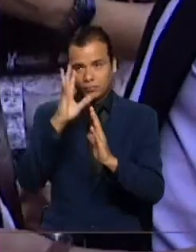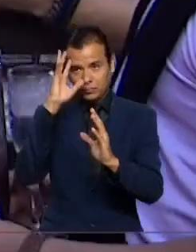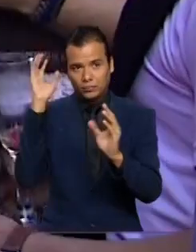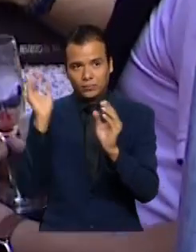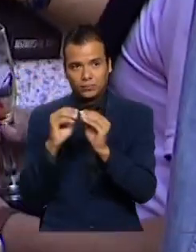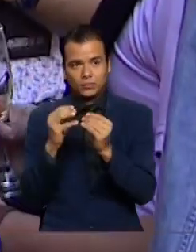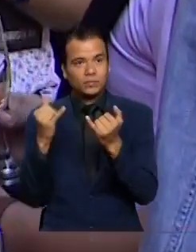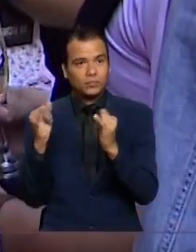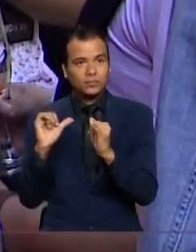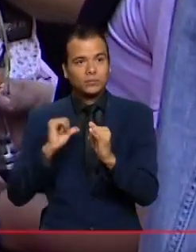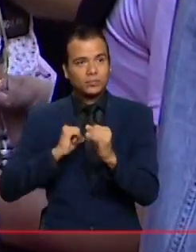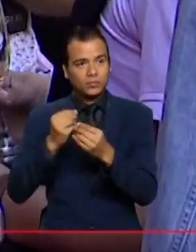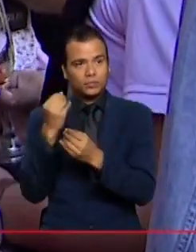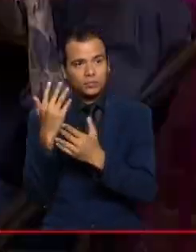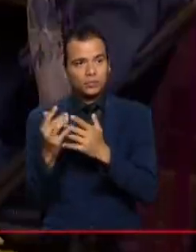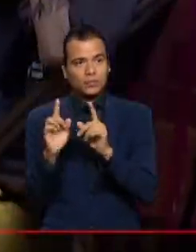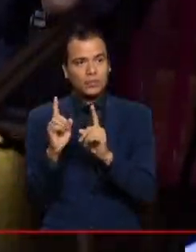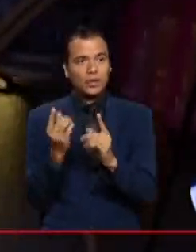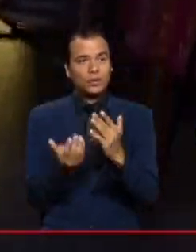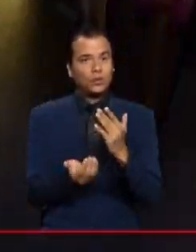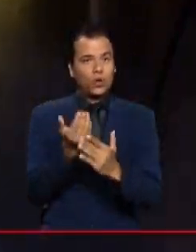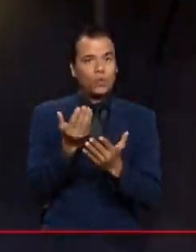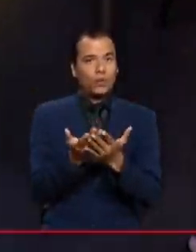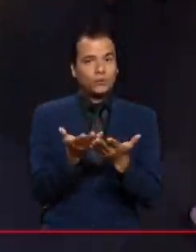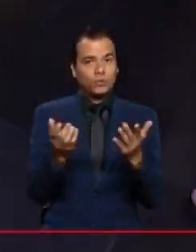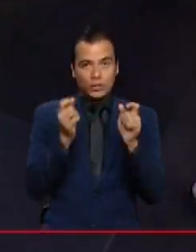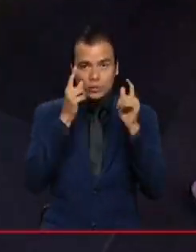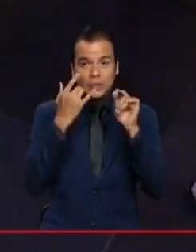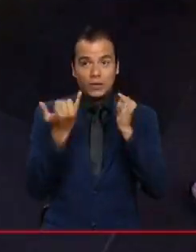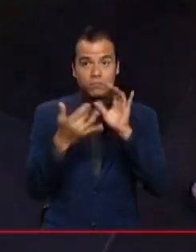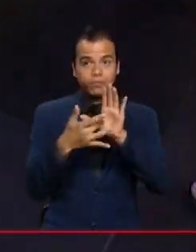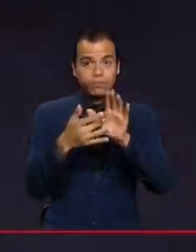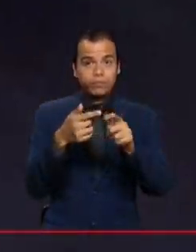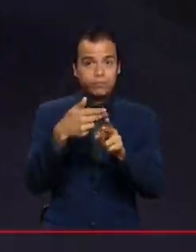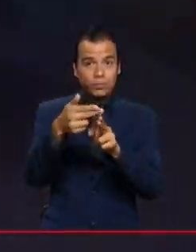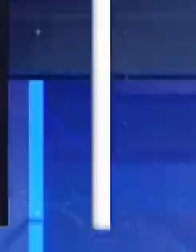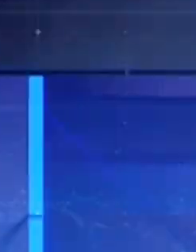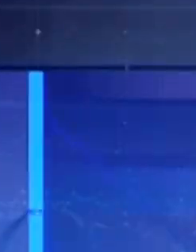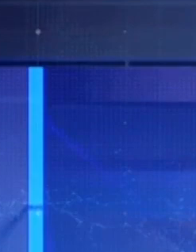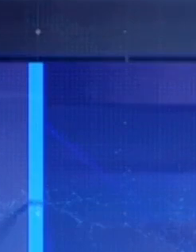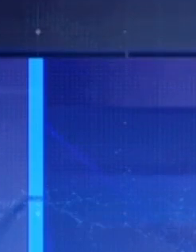otras sorpresas que se están gestando en el marco de este esperado evento.